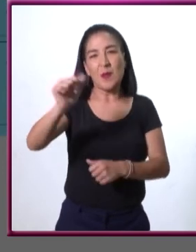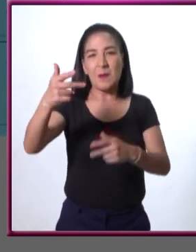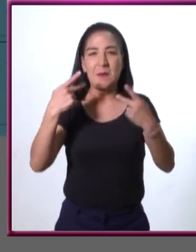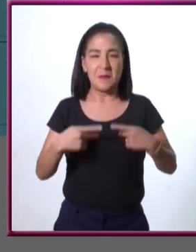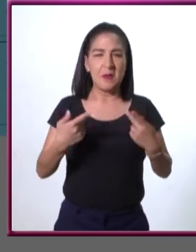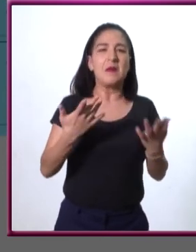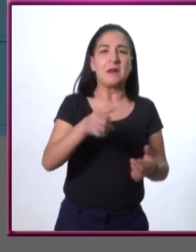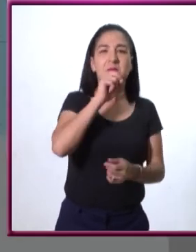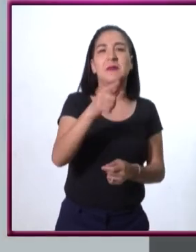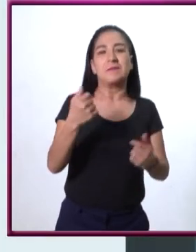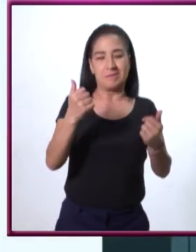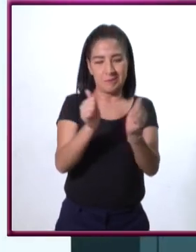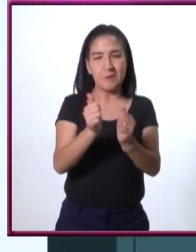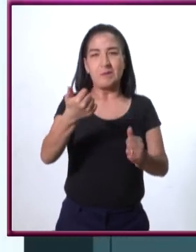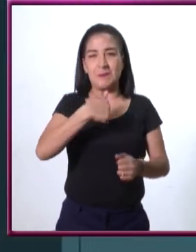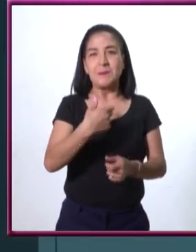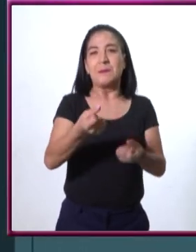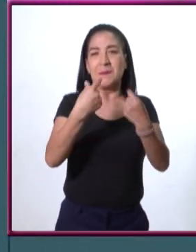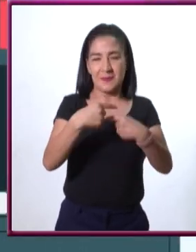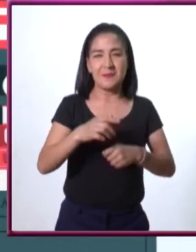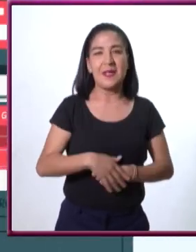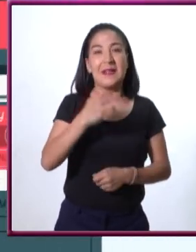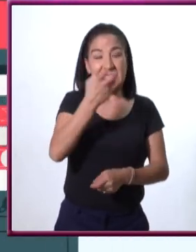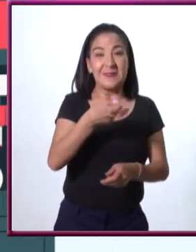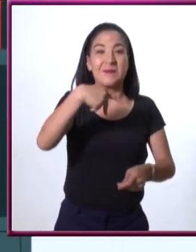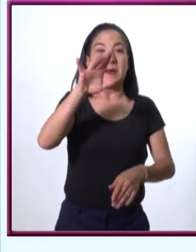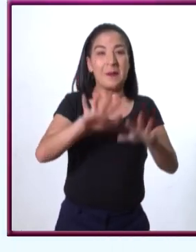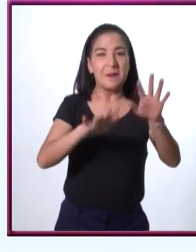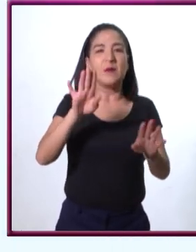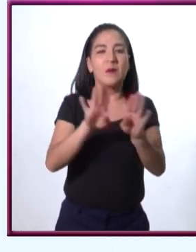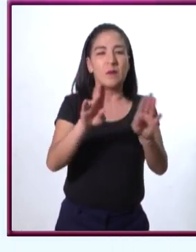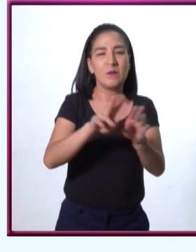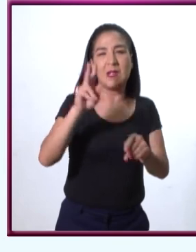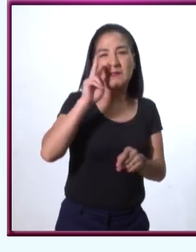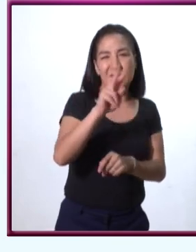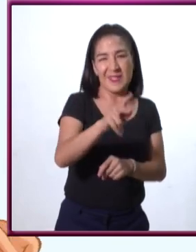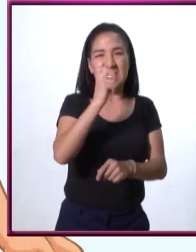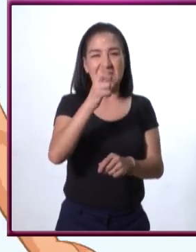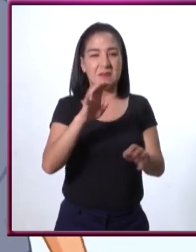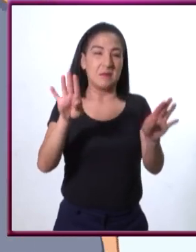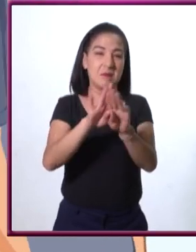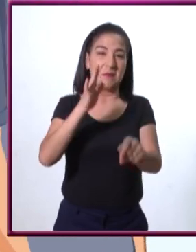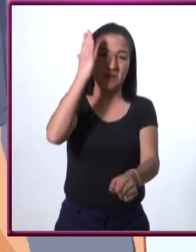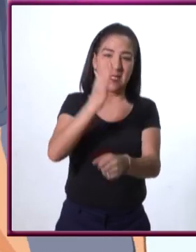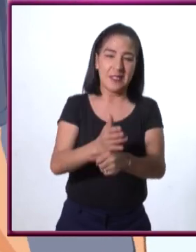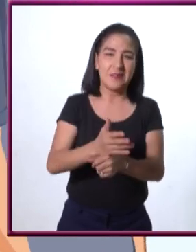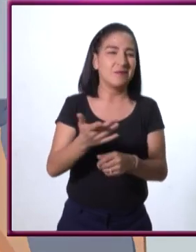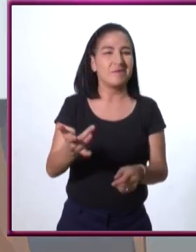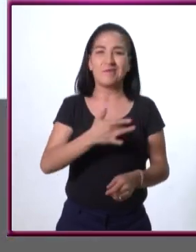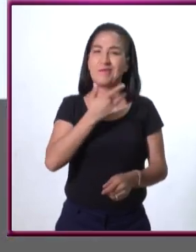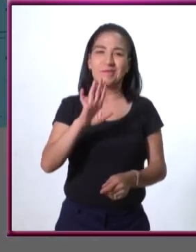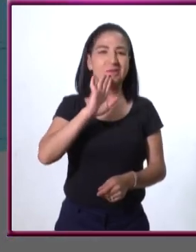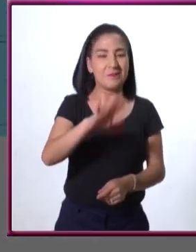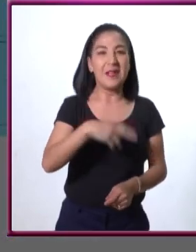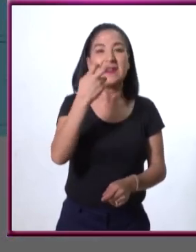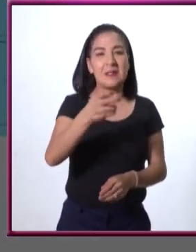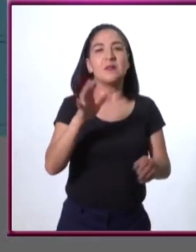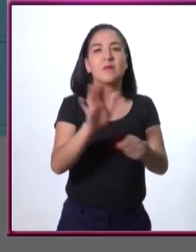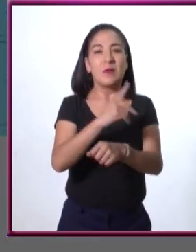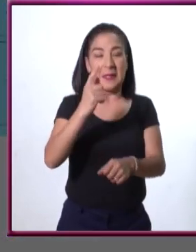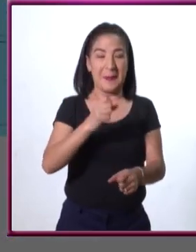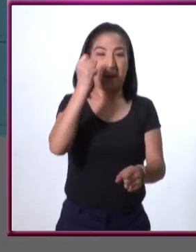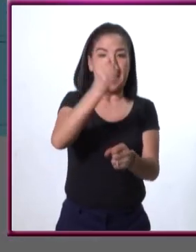o bien con nosotros mismos. Pero mirarnos constantemente desde la óptica del castigo no resulta tan sano. Se ha descubierto